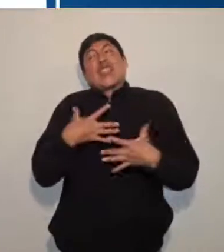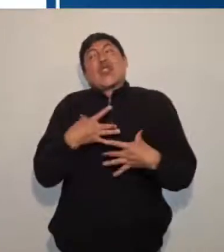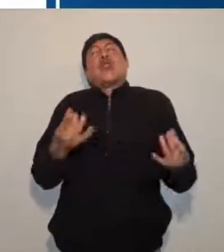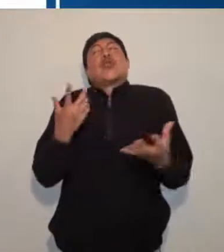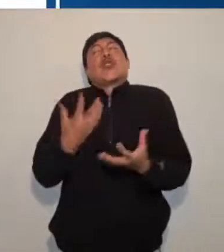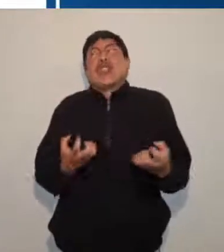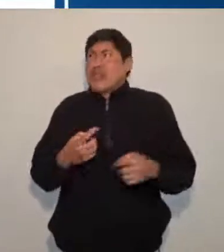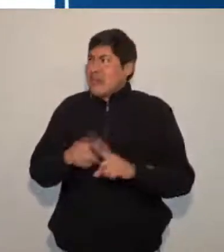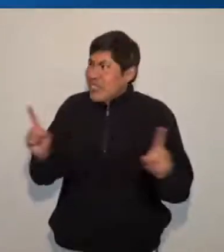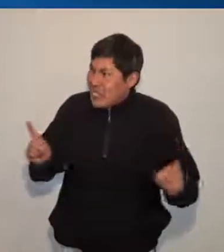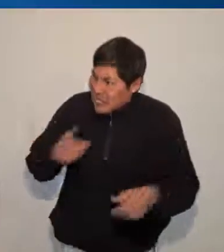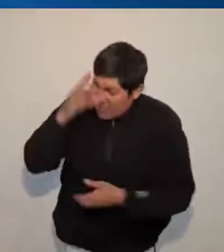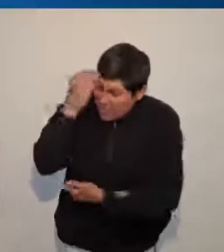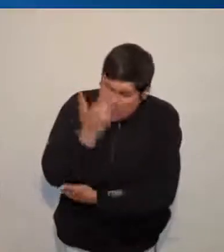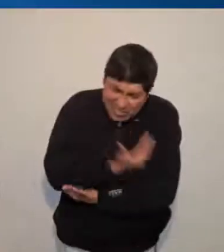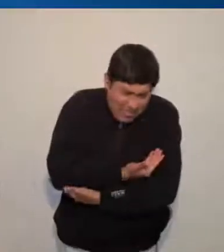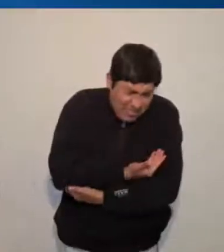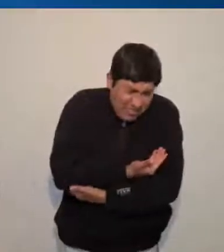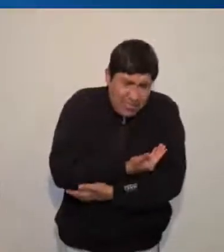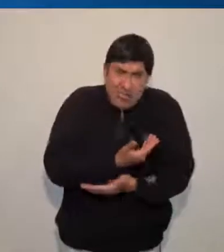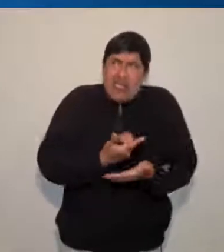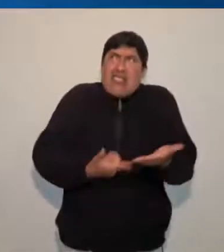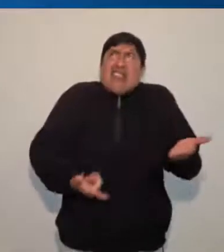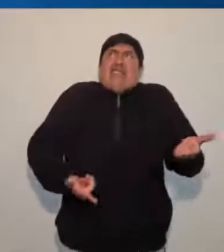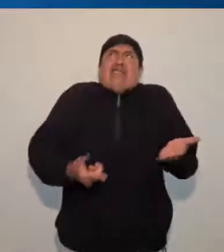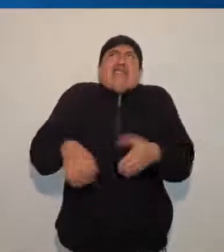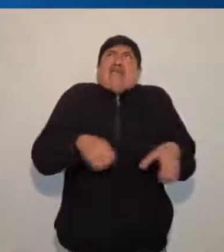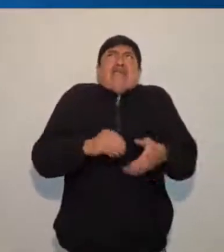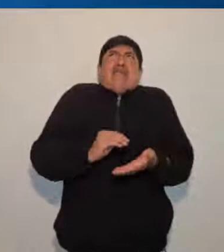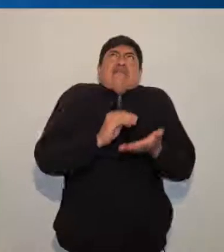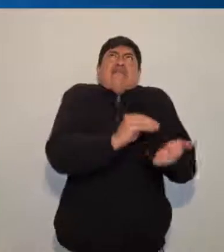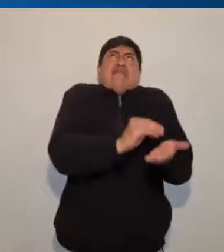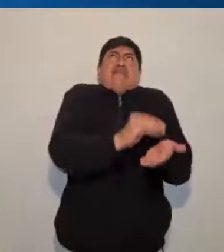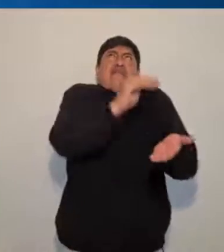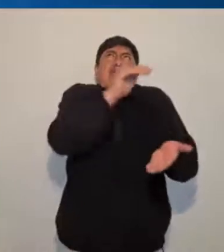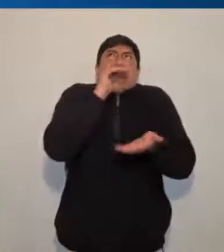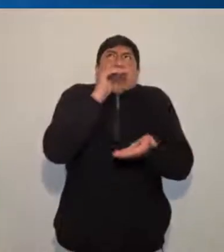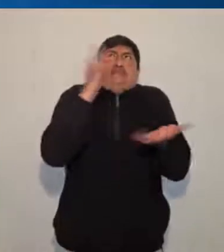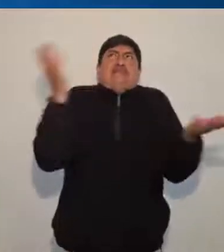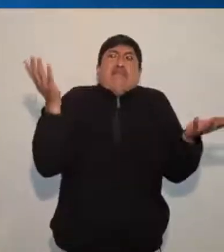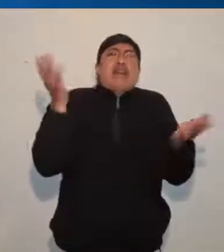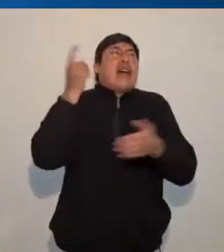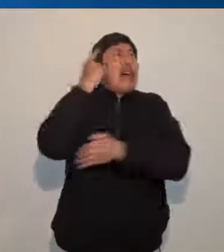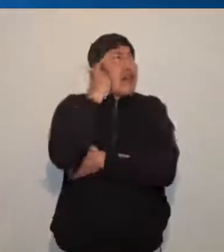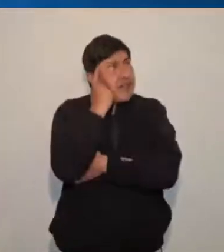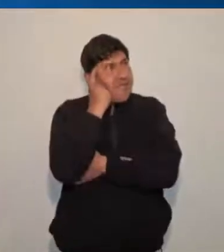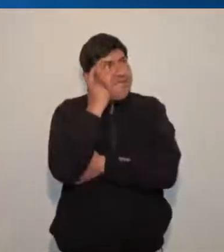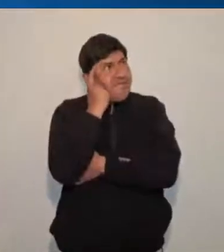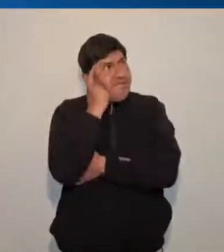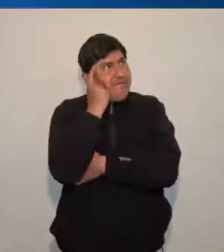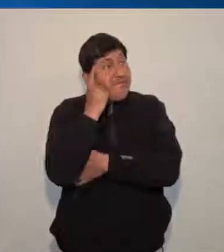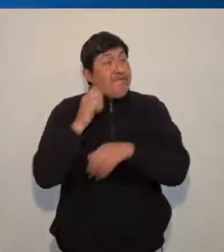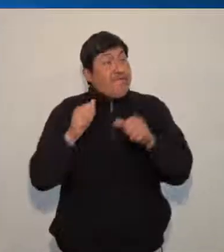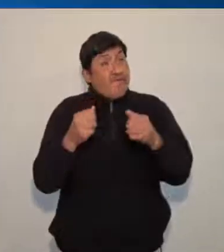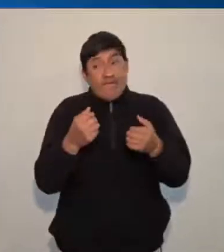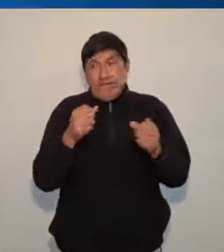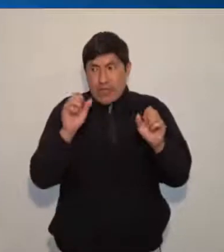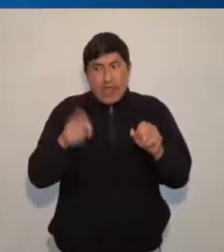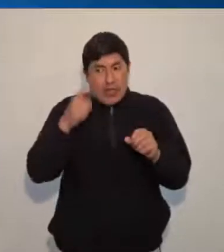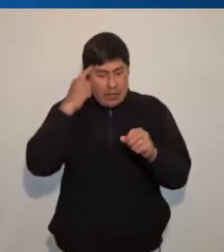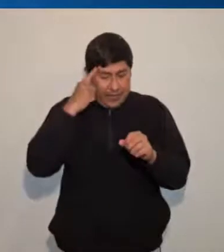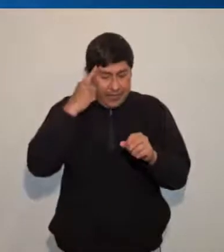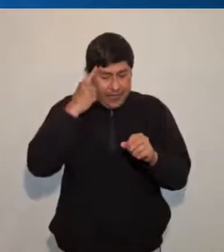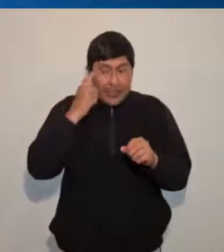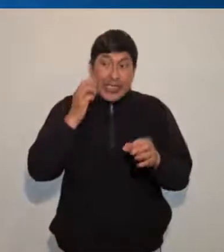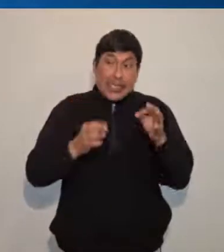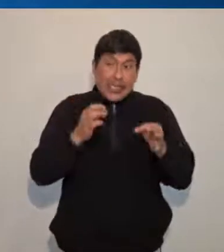que usted merece. Pero, hijo, ¿en qué pues puedo invertir? Yo no sé. Para invertir en alguna actividad, debe